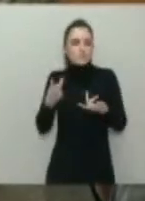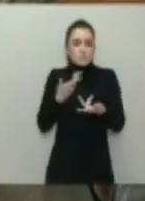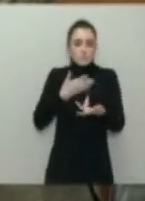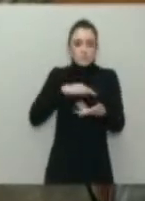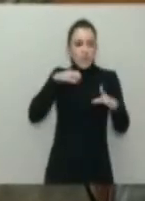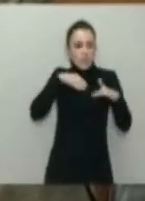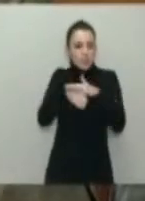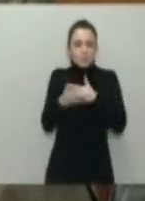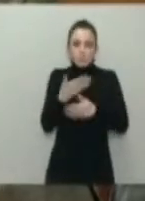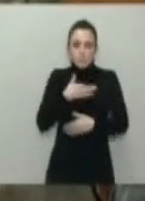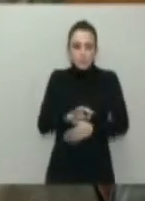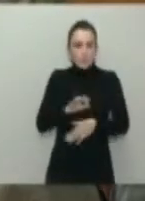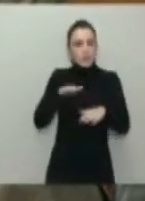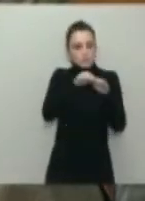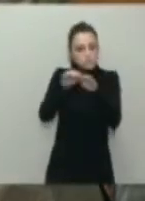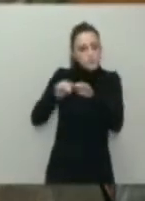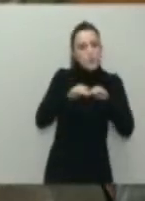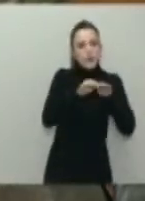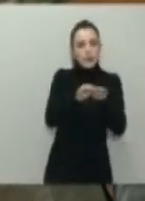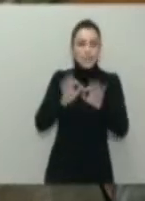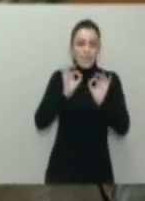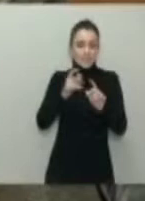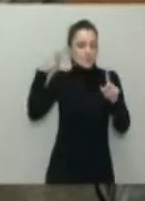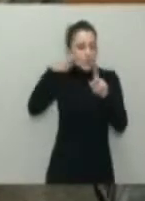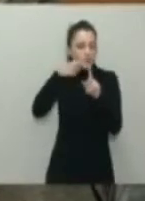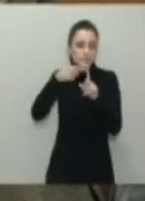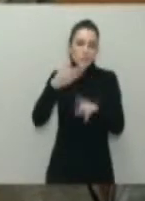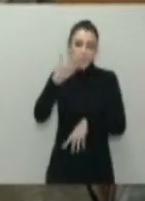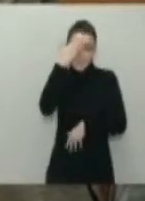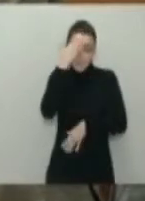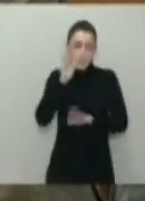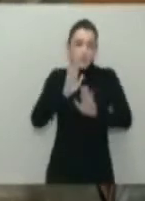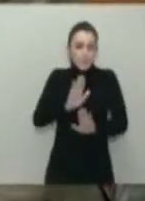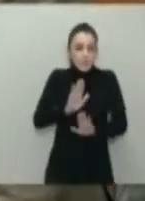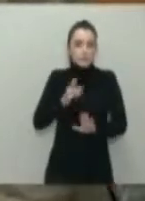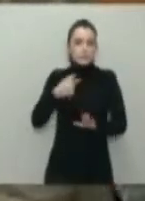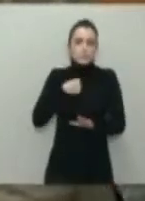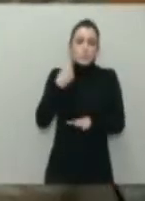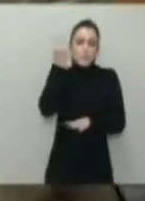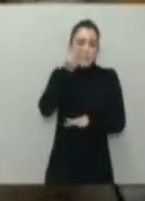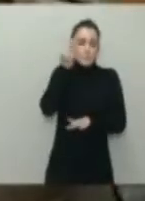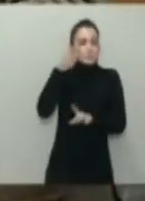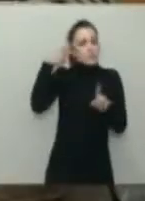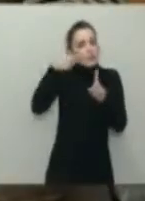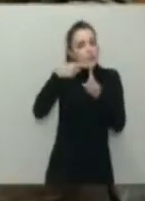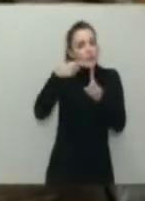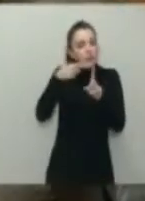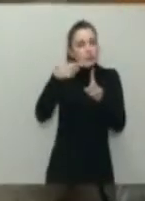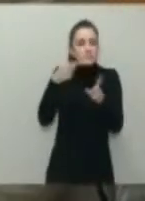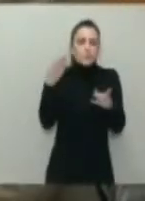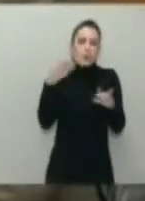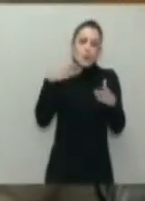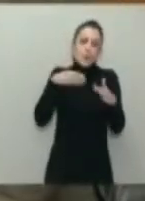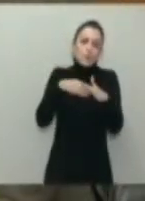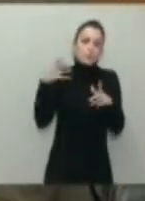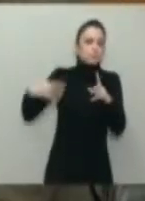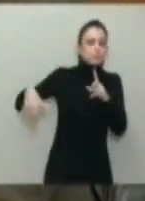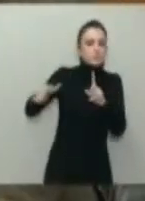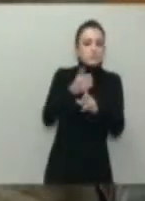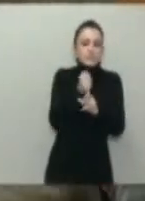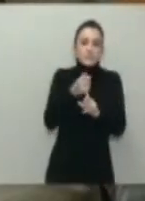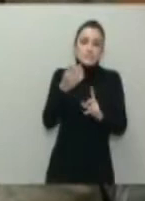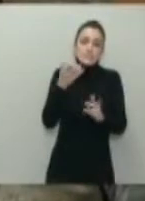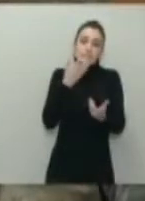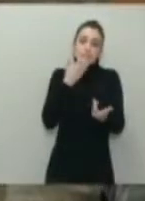el objetivo final. Pero vuelvo a decir, creo que la consecución de ese objetivo nace lastrada con la configuración que hemos hecho en